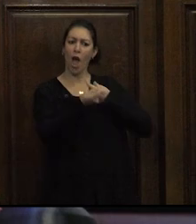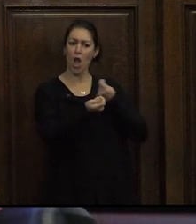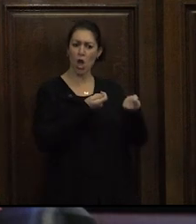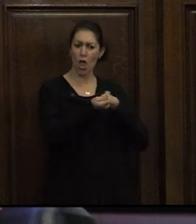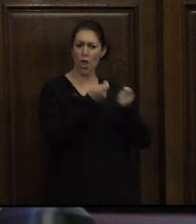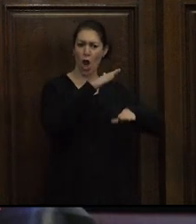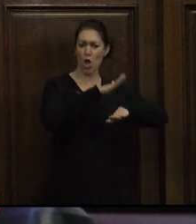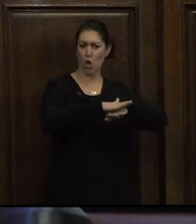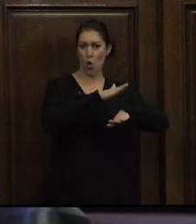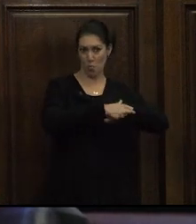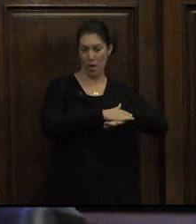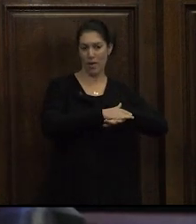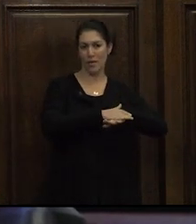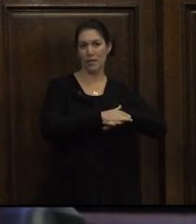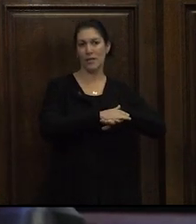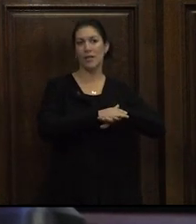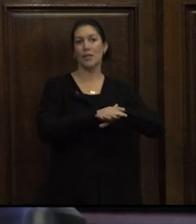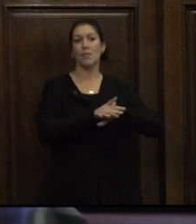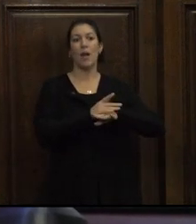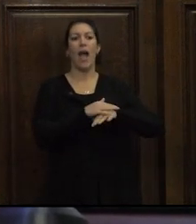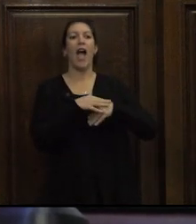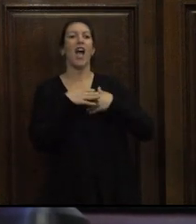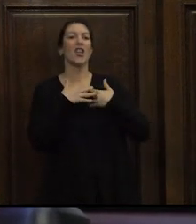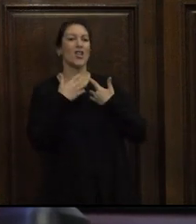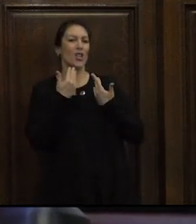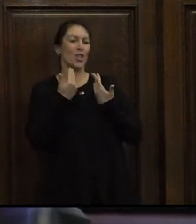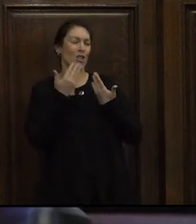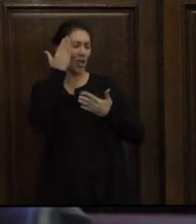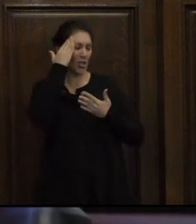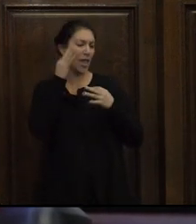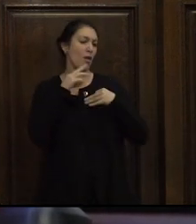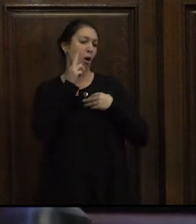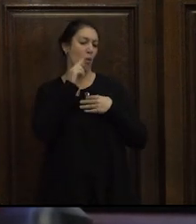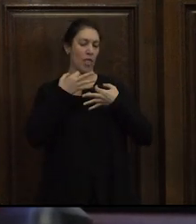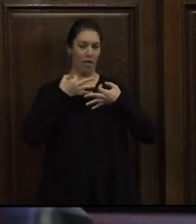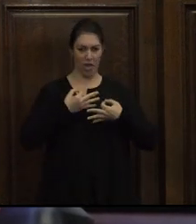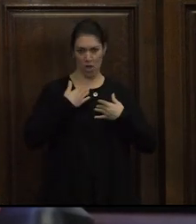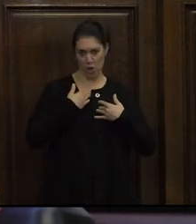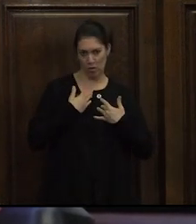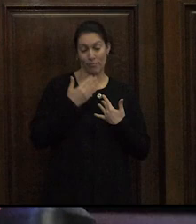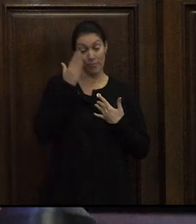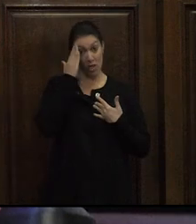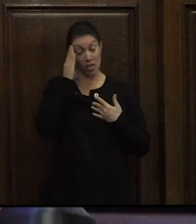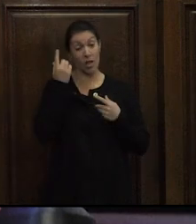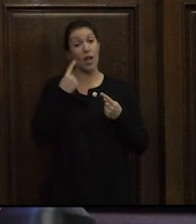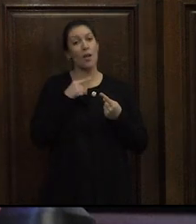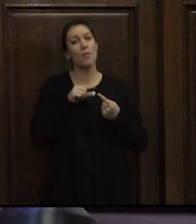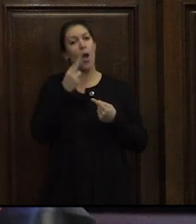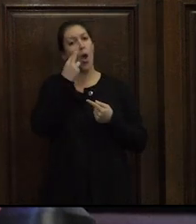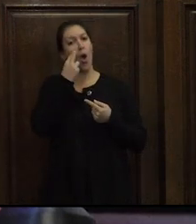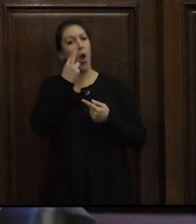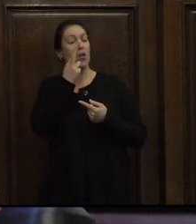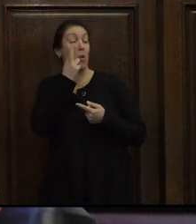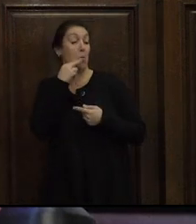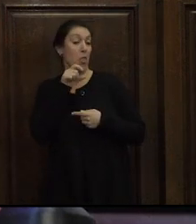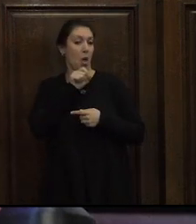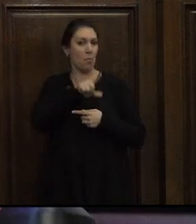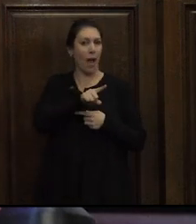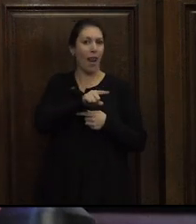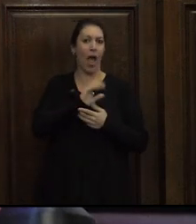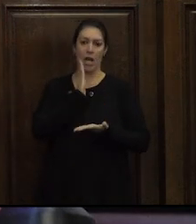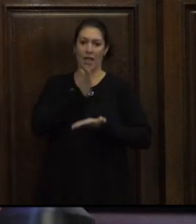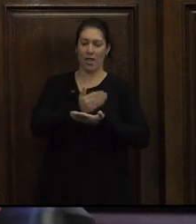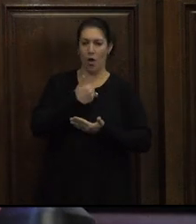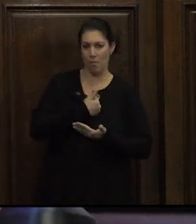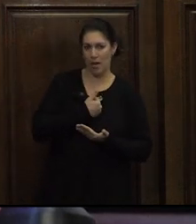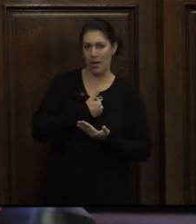control subjetivo, porque yo sé que no debo portarme mal, ¿no? Más allá de que si me porto mal me van a castigar, pero no lo